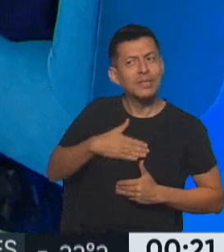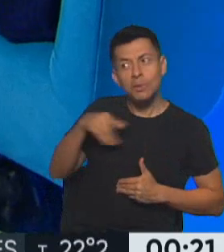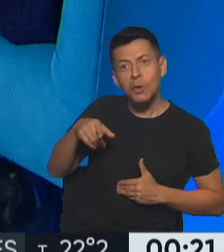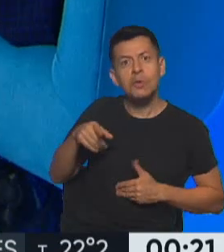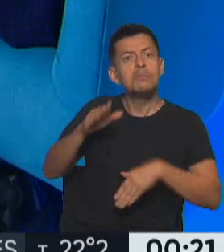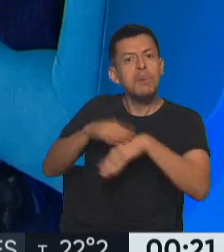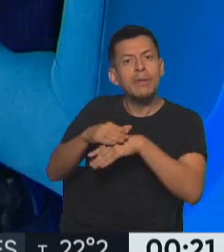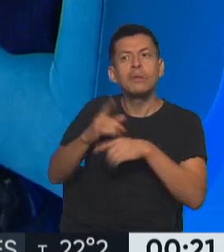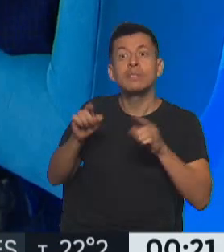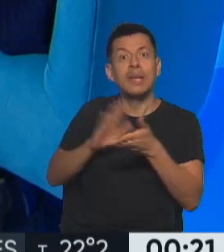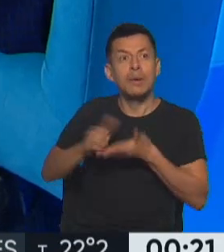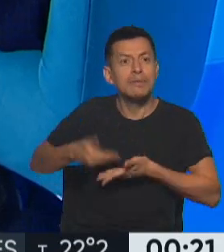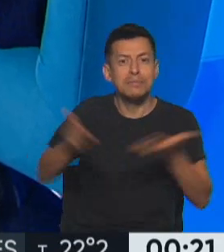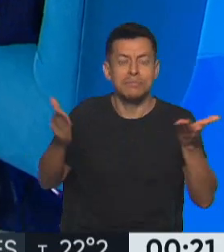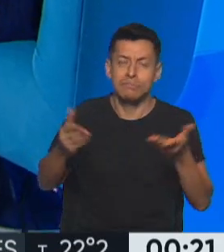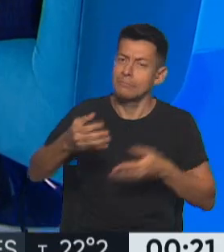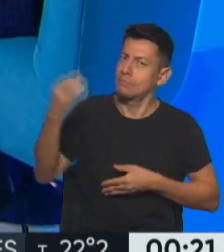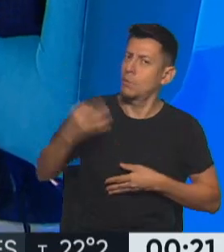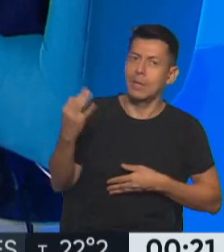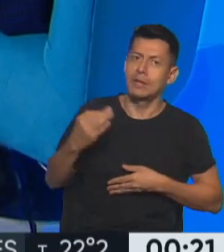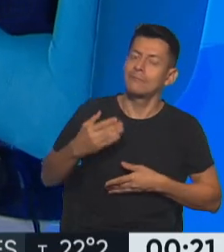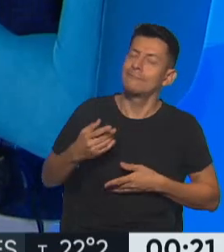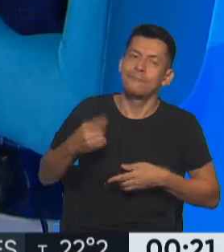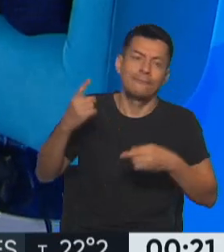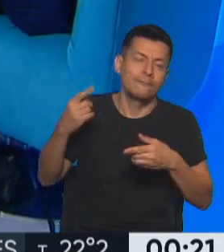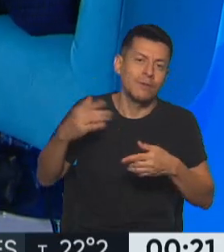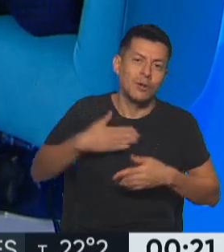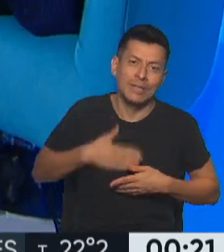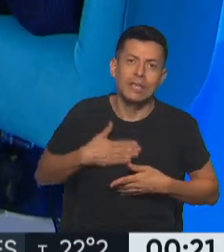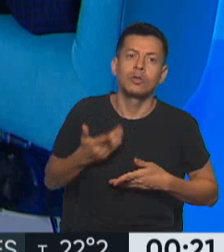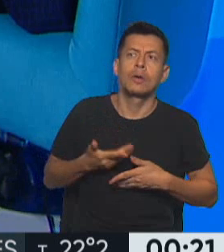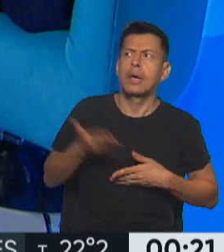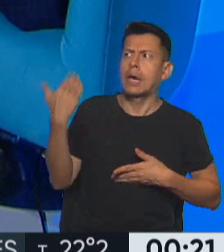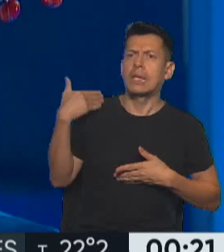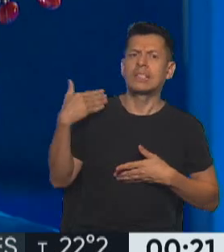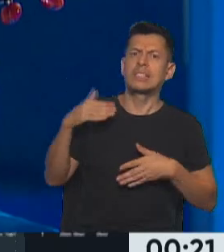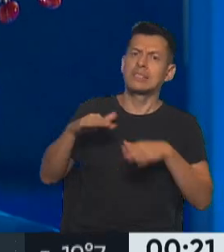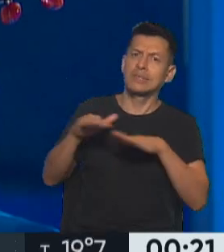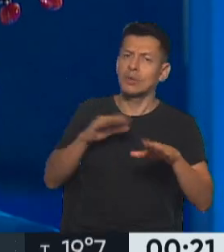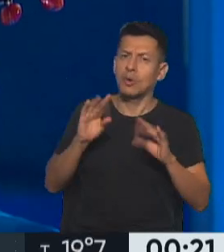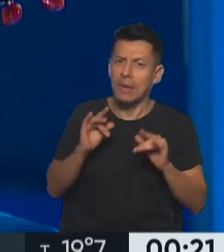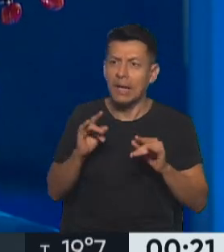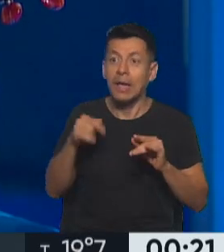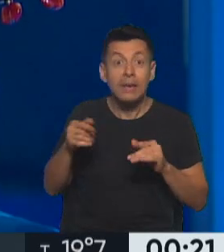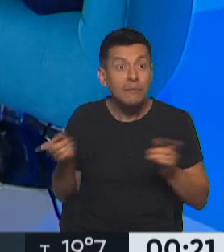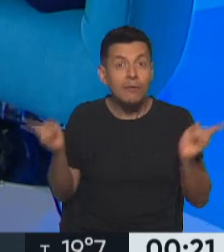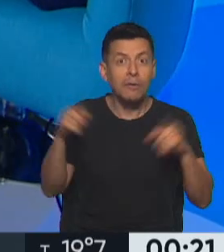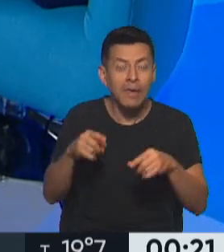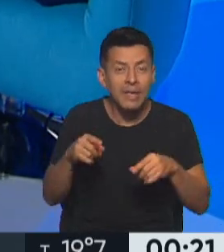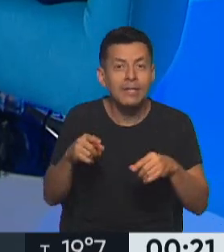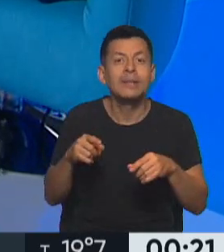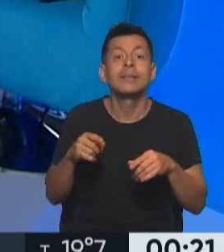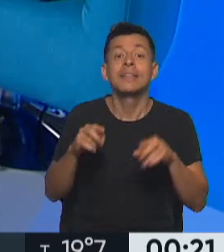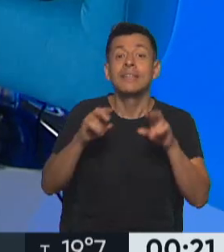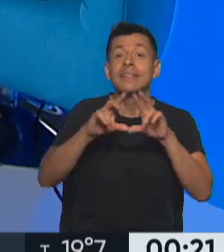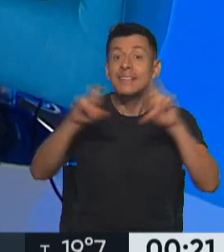presentando música nueva, que eso siempre, bueno, nada, es para celebrar después de tanta oscuridad y un tiempo muy complejo. Cuando salga, justamente, vaya